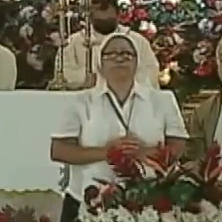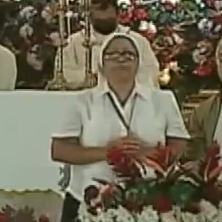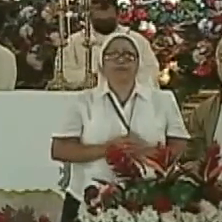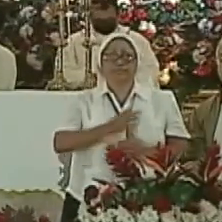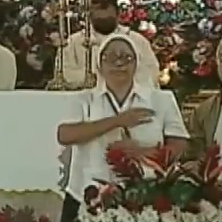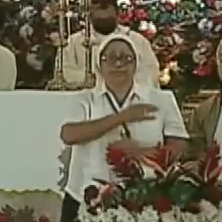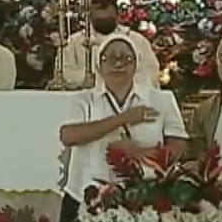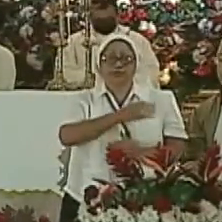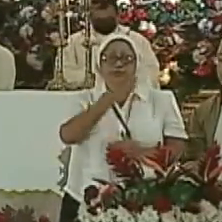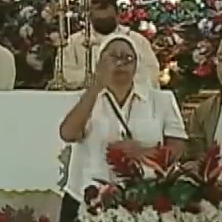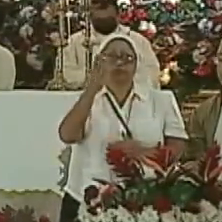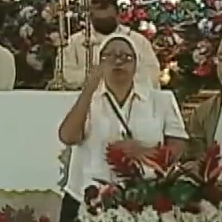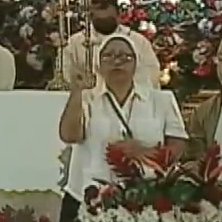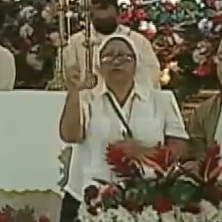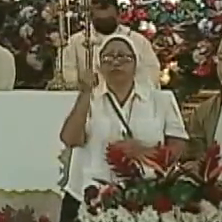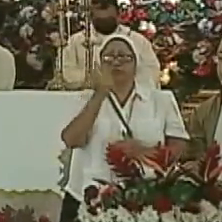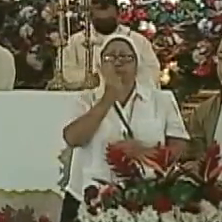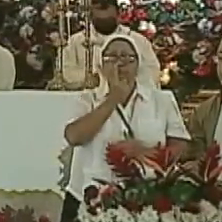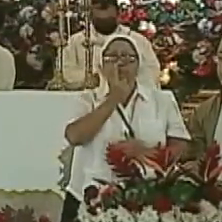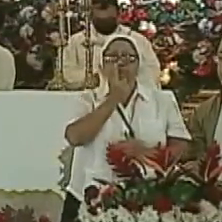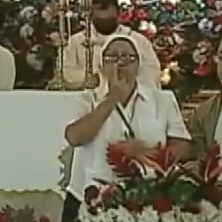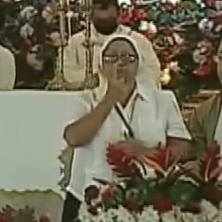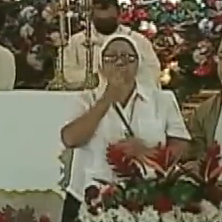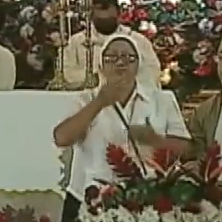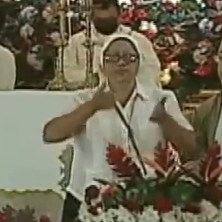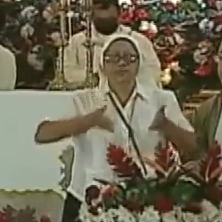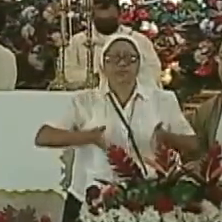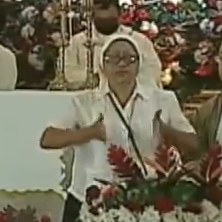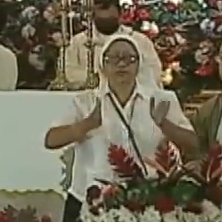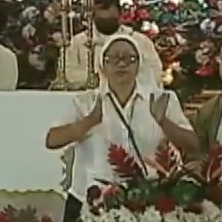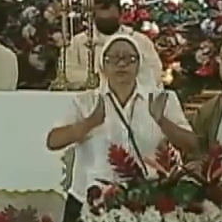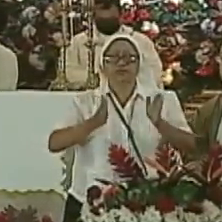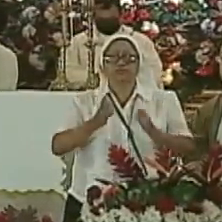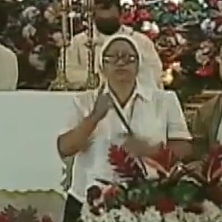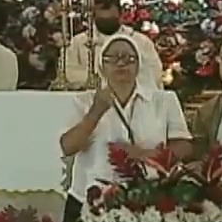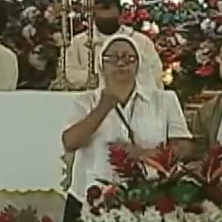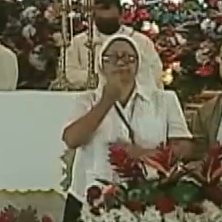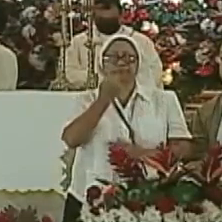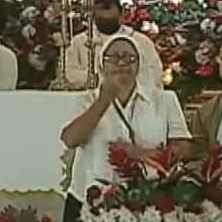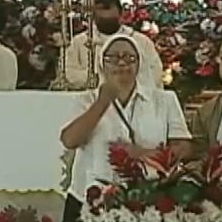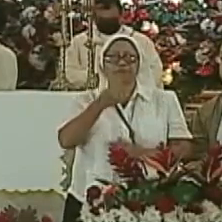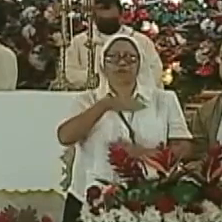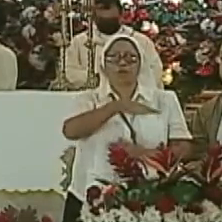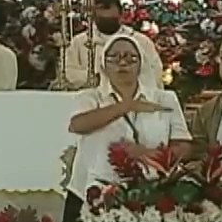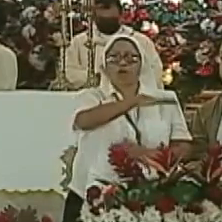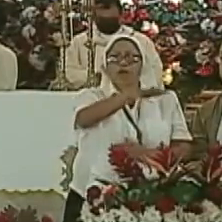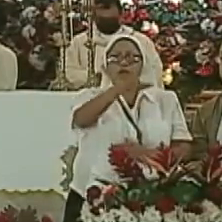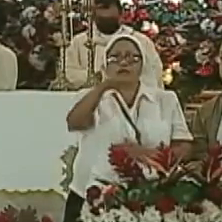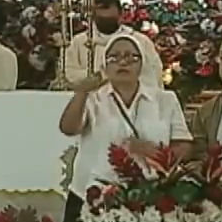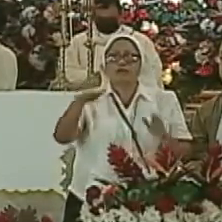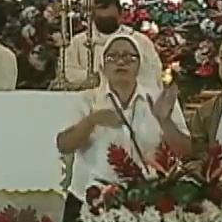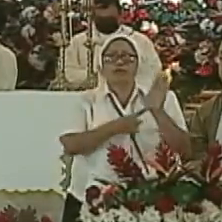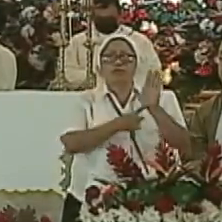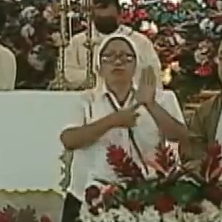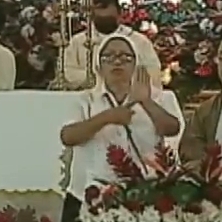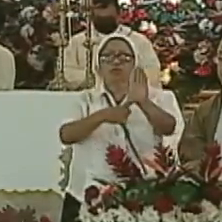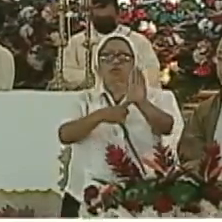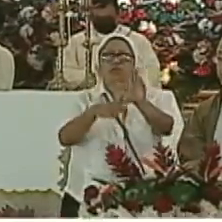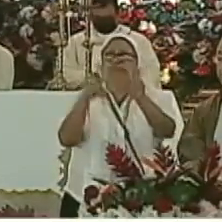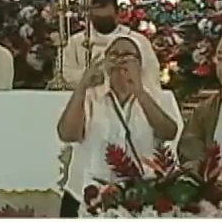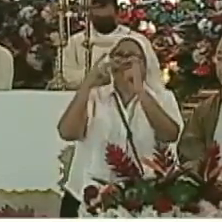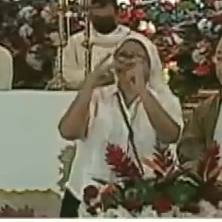Señor tú que en este día revelaste a tu hijo unigénito a los pueblos gentiles por medio de una estrella